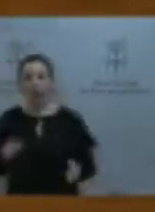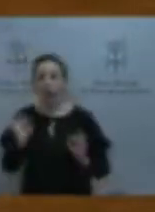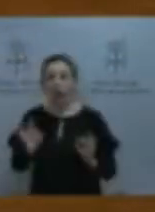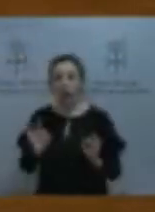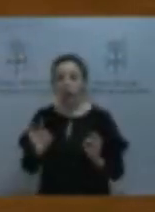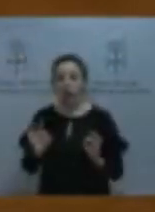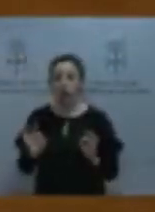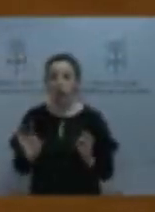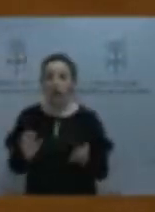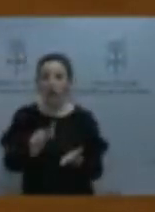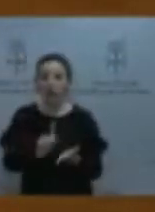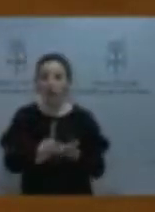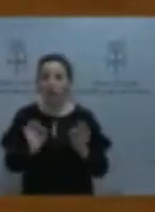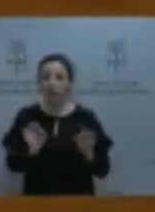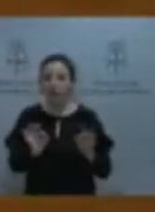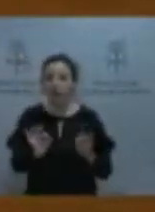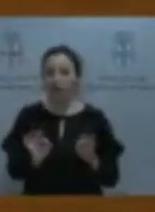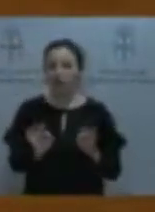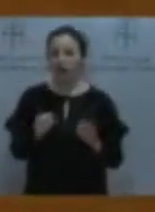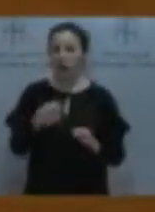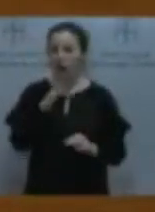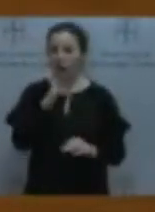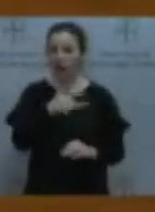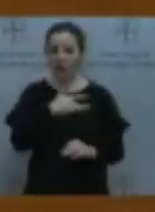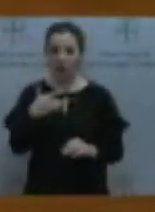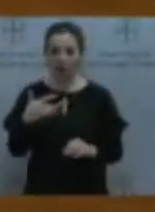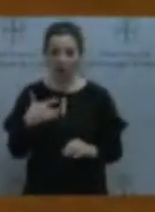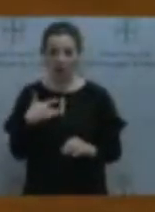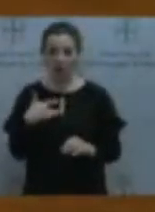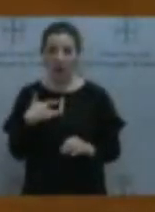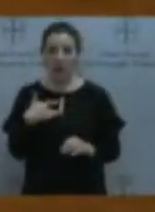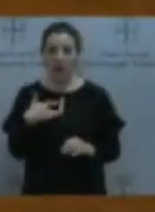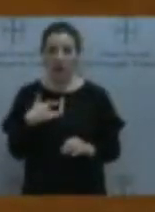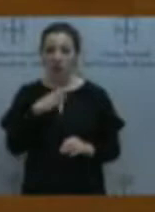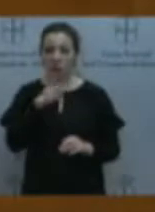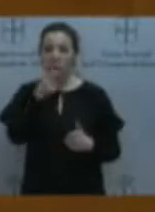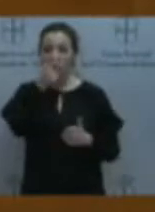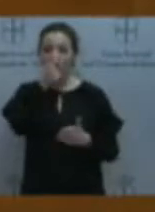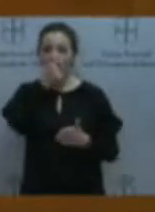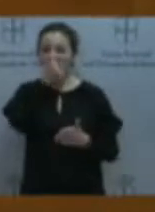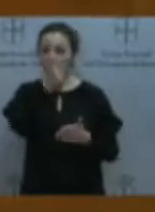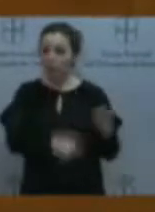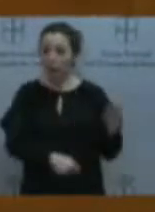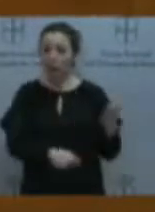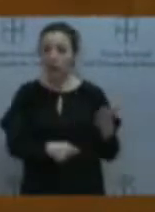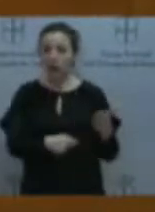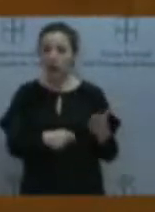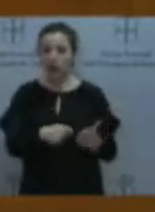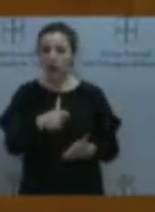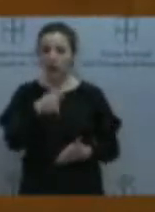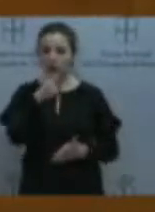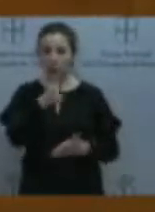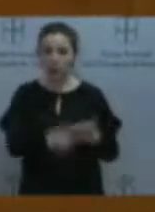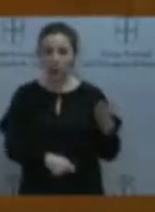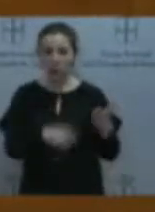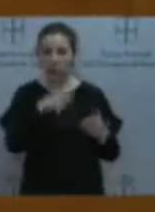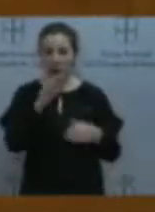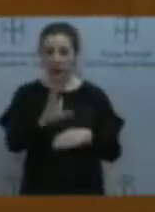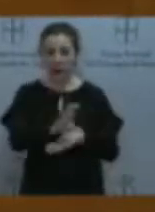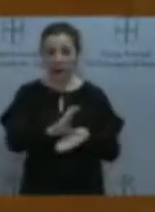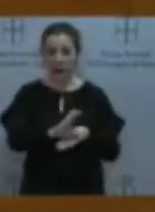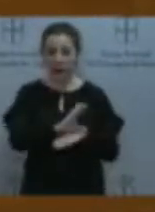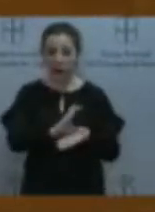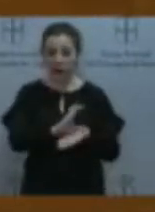¿no? Con la amenaza de multa de 1.500 euros al consejero de Sanidad